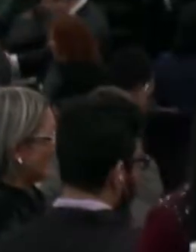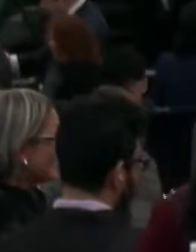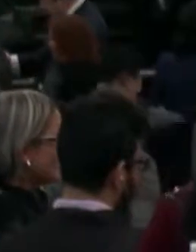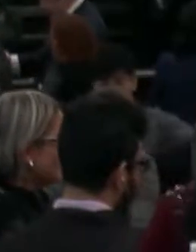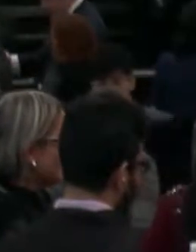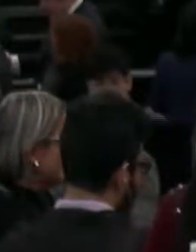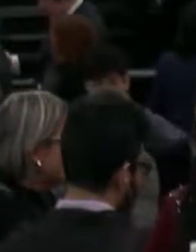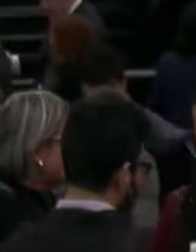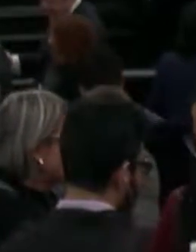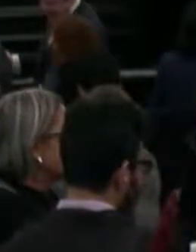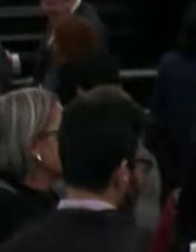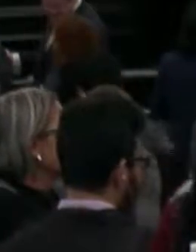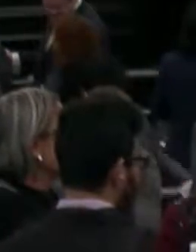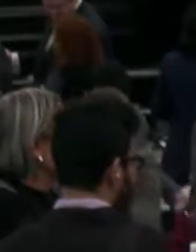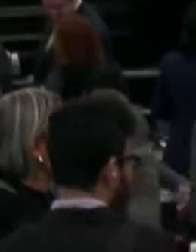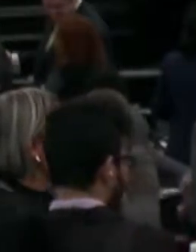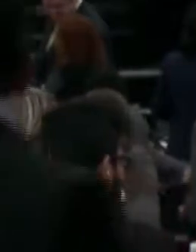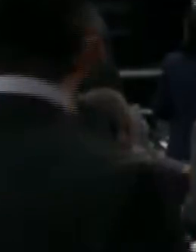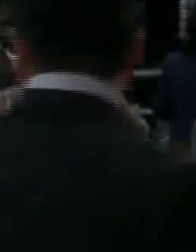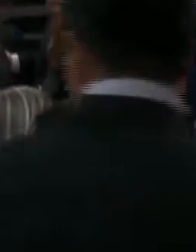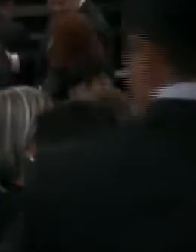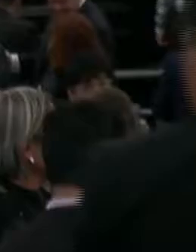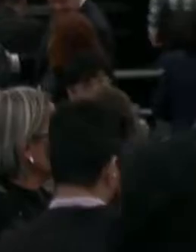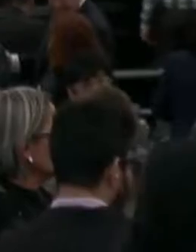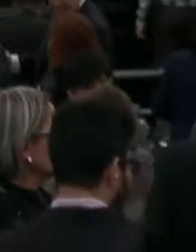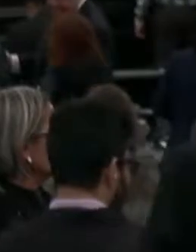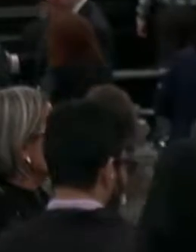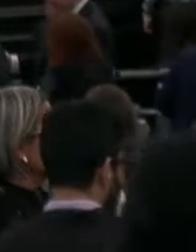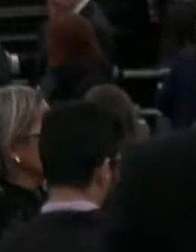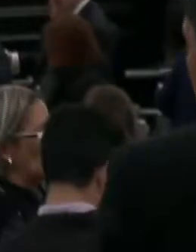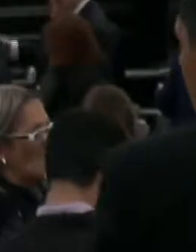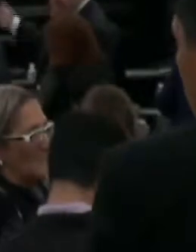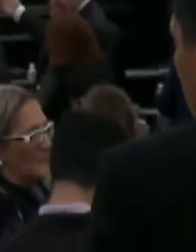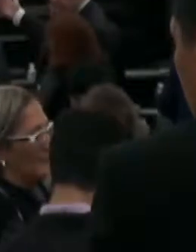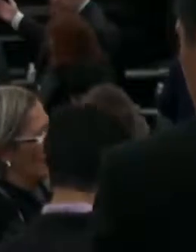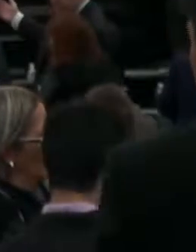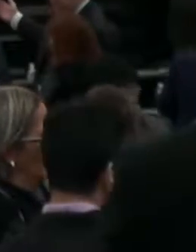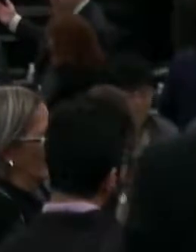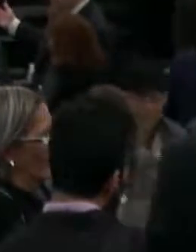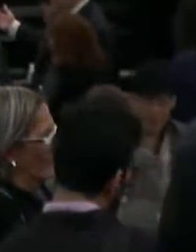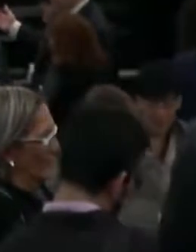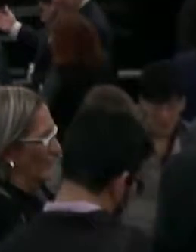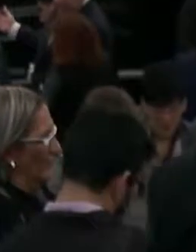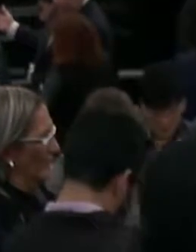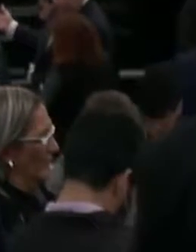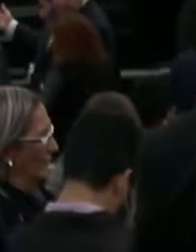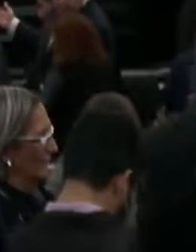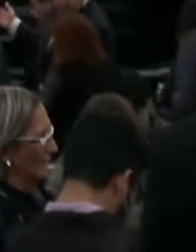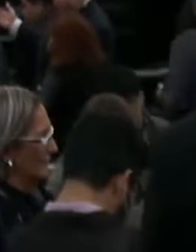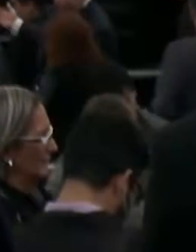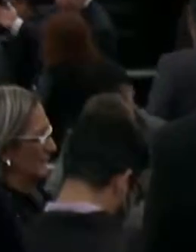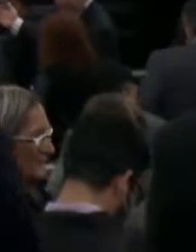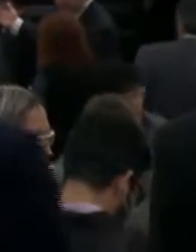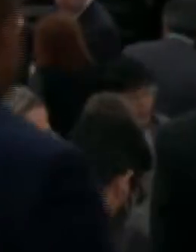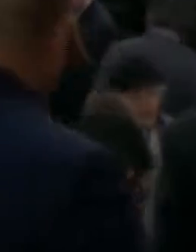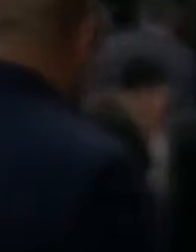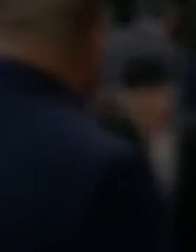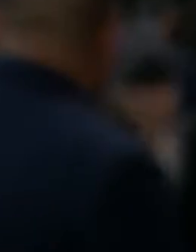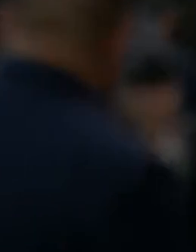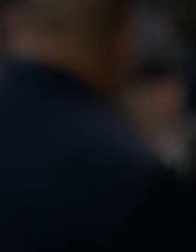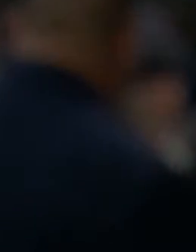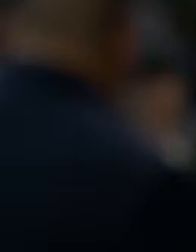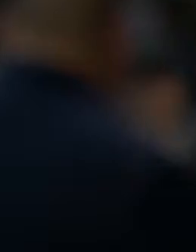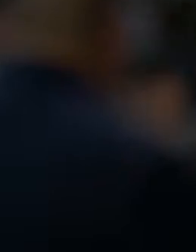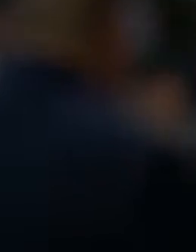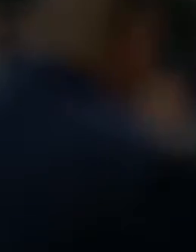continúe muy al pendiente de los trabajos que se desarrollan precisamente en esta Asamblea Constituyente el día de mañana. Hasta la próxima.